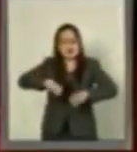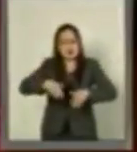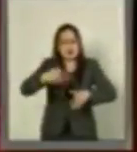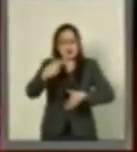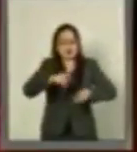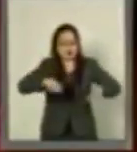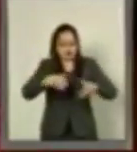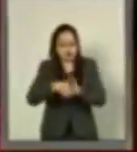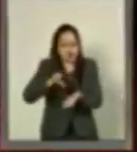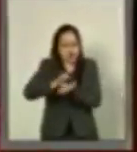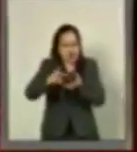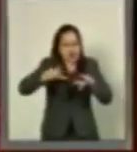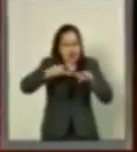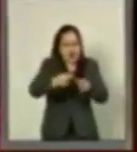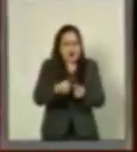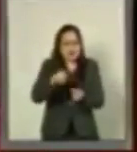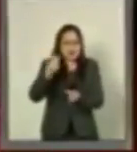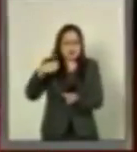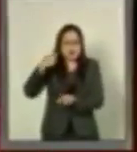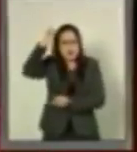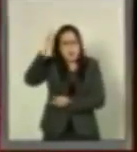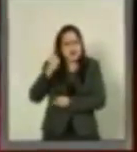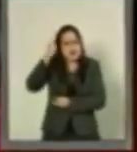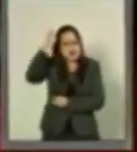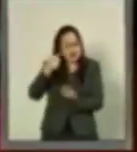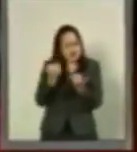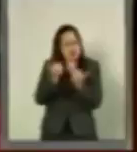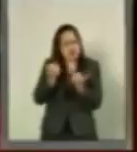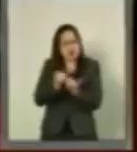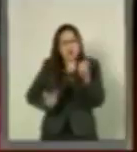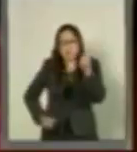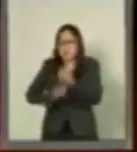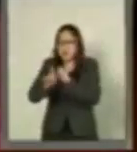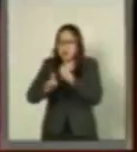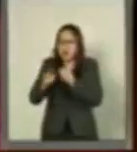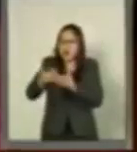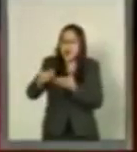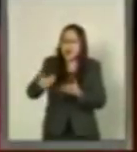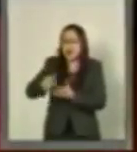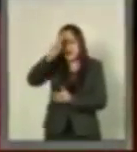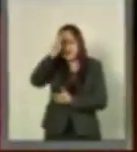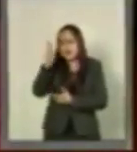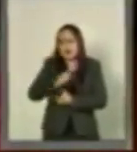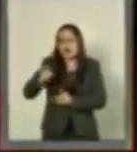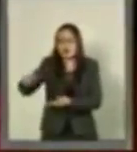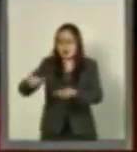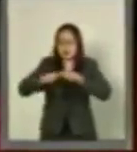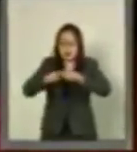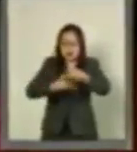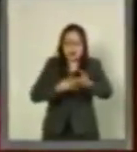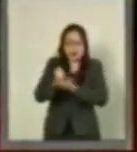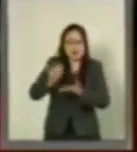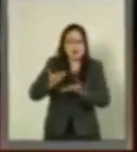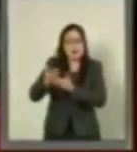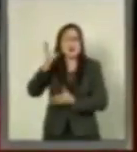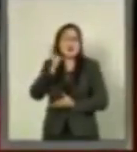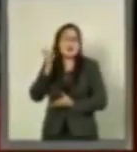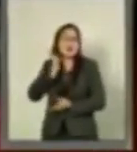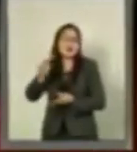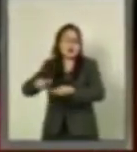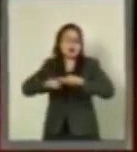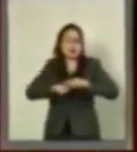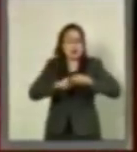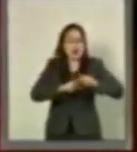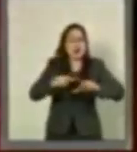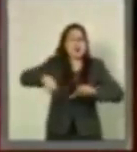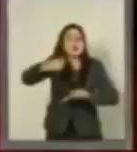laborales, en sus fondos de pensiones. Y ahora, por otro lado, nos llega una minuta de dictamen de la Cámara de Diputados en la que